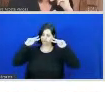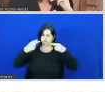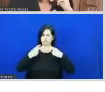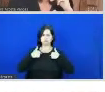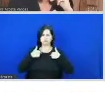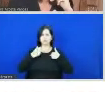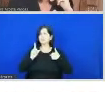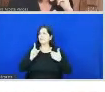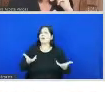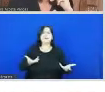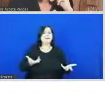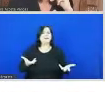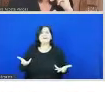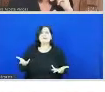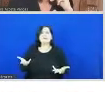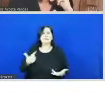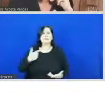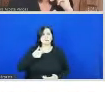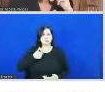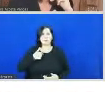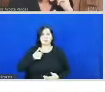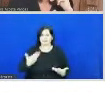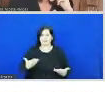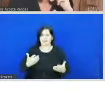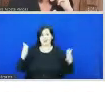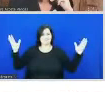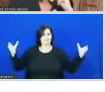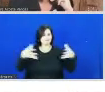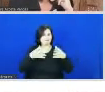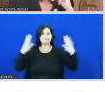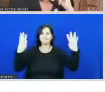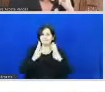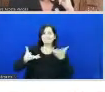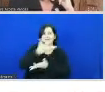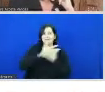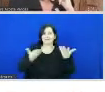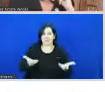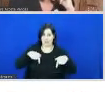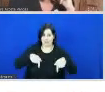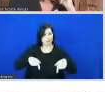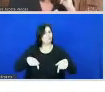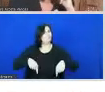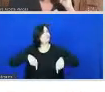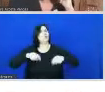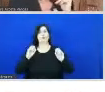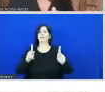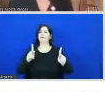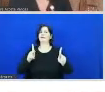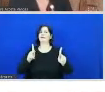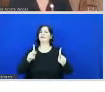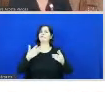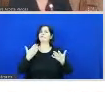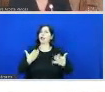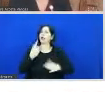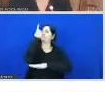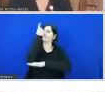realmente sirva para que todo el resto de la gente comience a valorarnos de una forma más